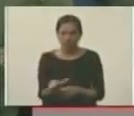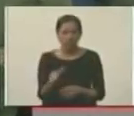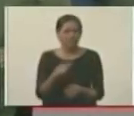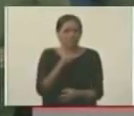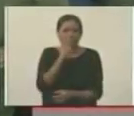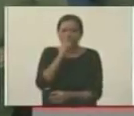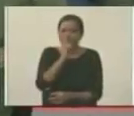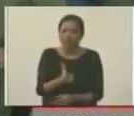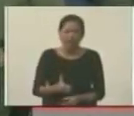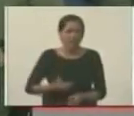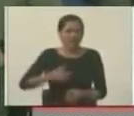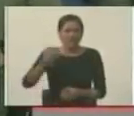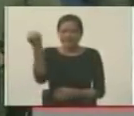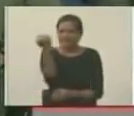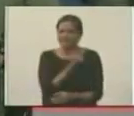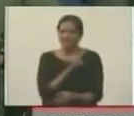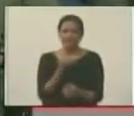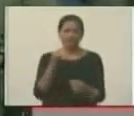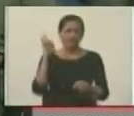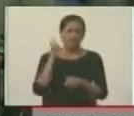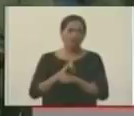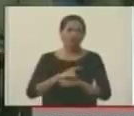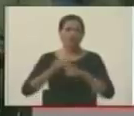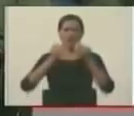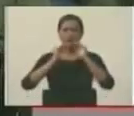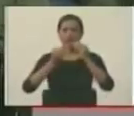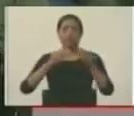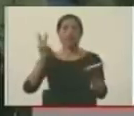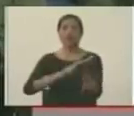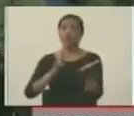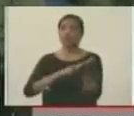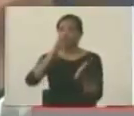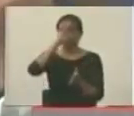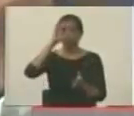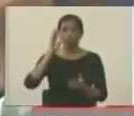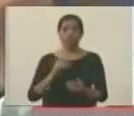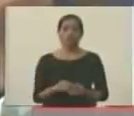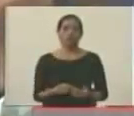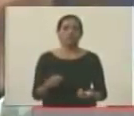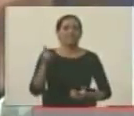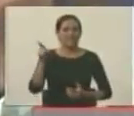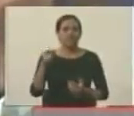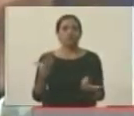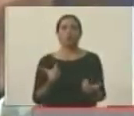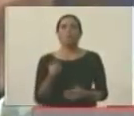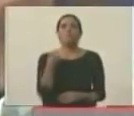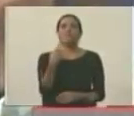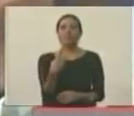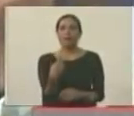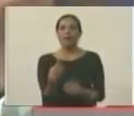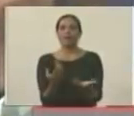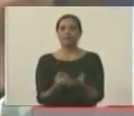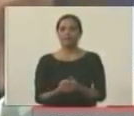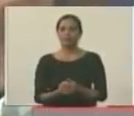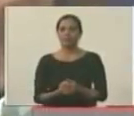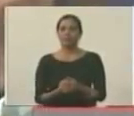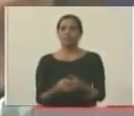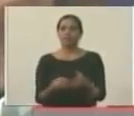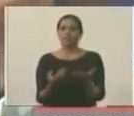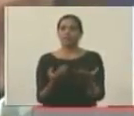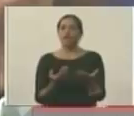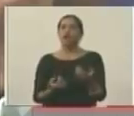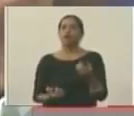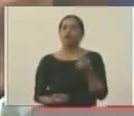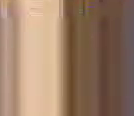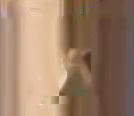asesina, tan falta de ética. Esa es la verdad, Diosdado. Y ellos son los principales cómplices de esta modalidad